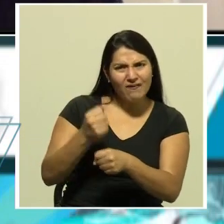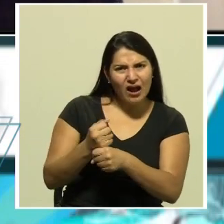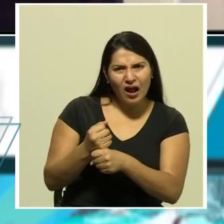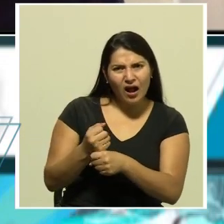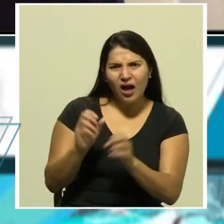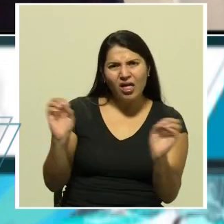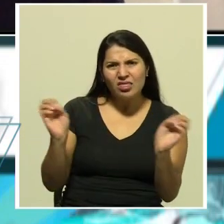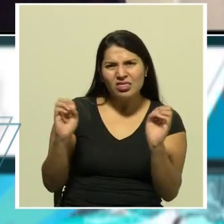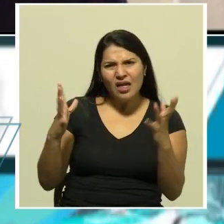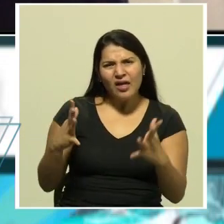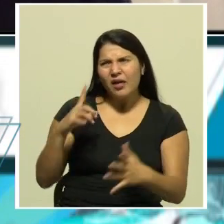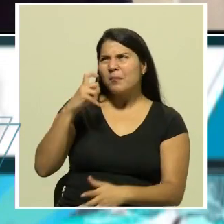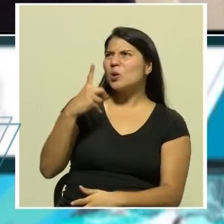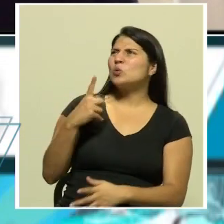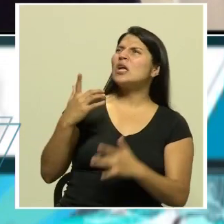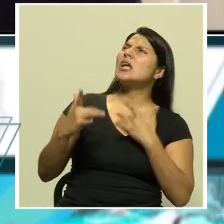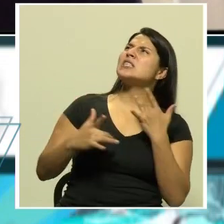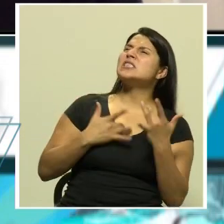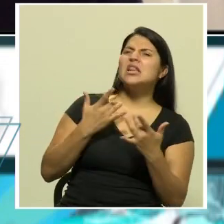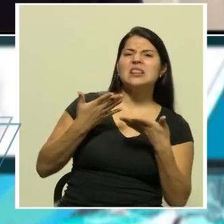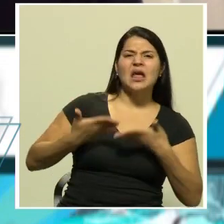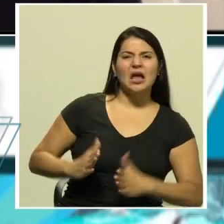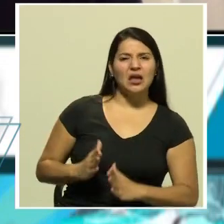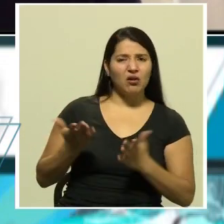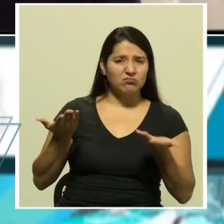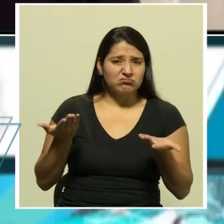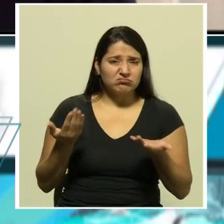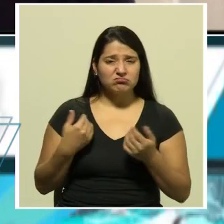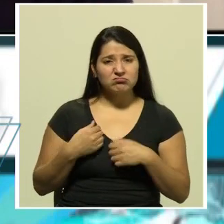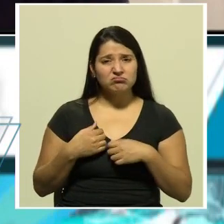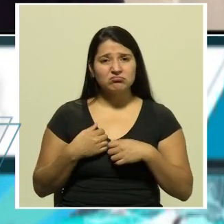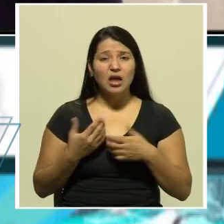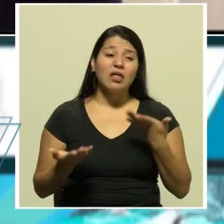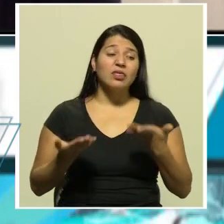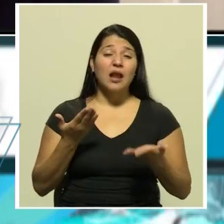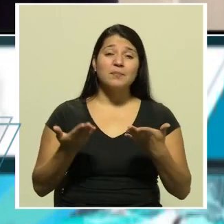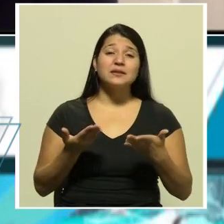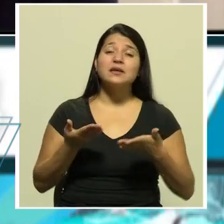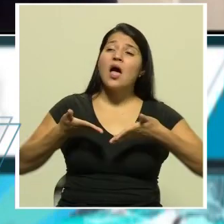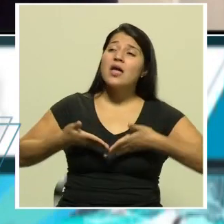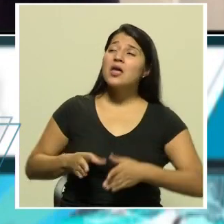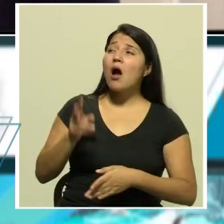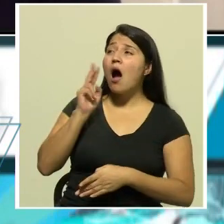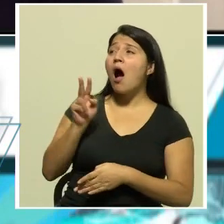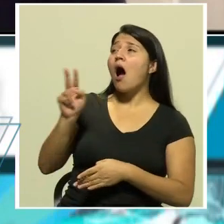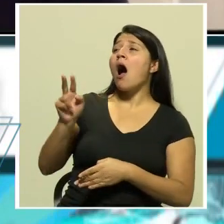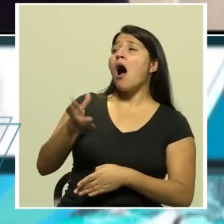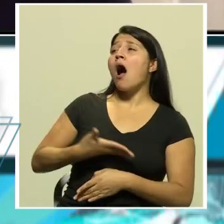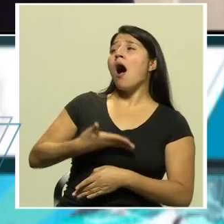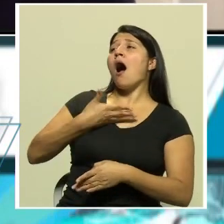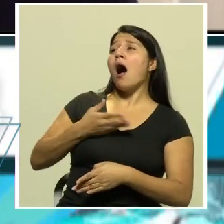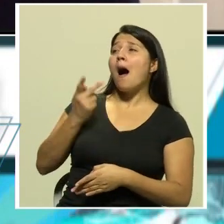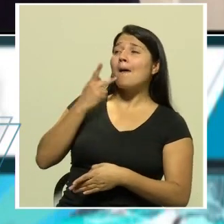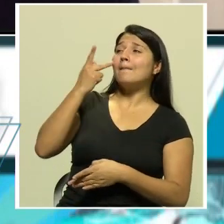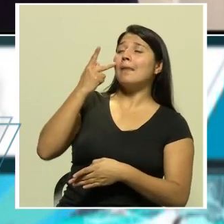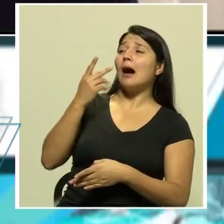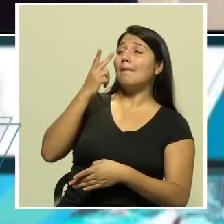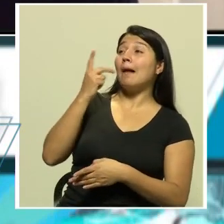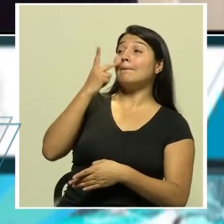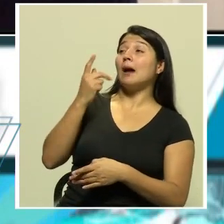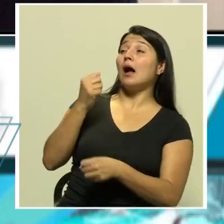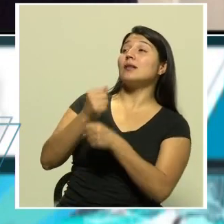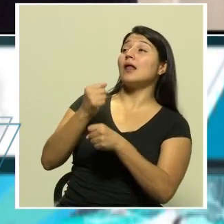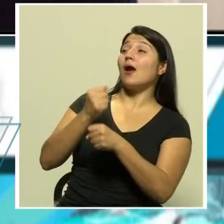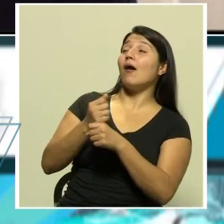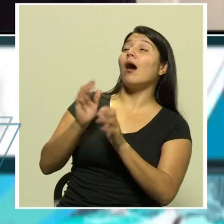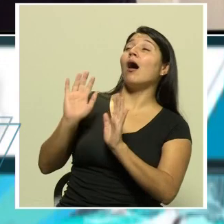qué sienten los hijos. Seguramente que el prejuicio ahí sería, los hijos se sienten muy orgullosos de que el padre trabaje, pero cuando se pregunta